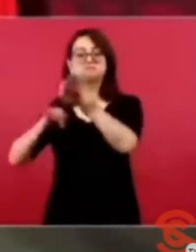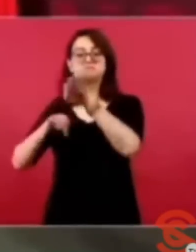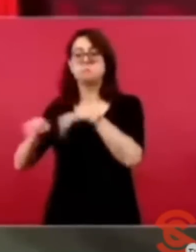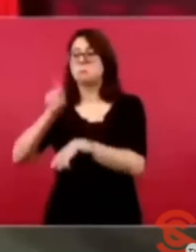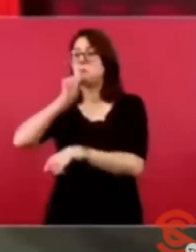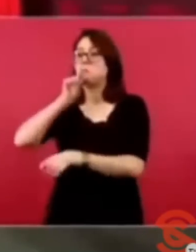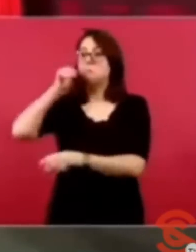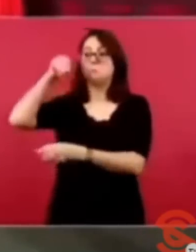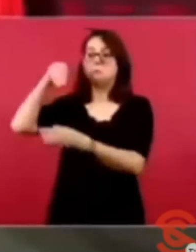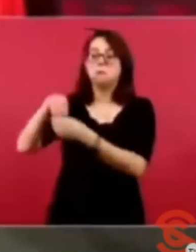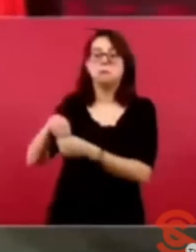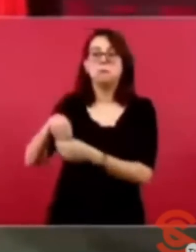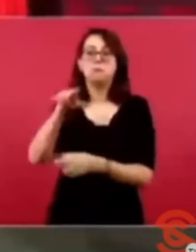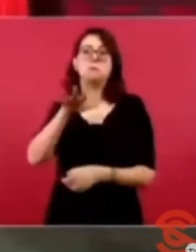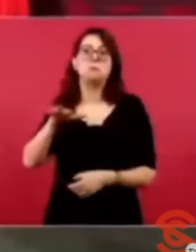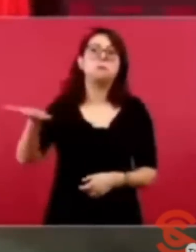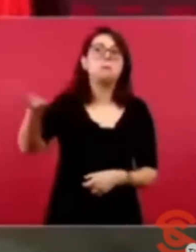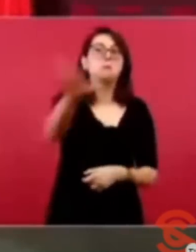Ahora no.